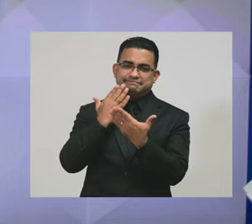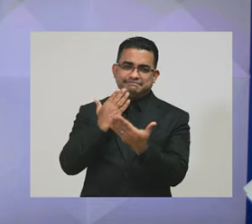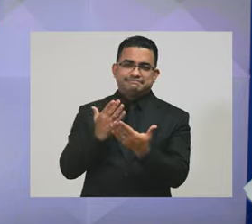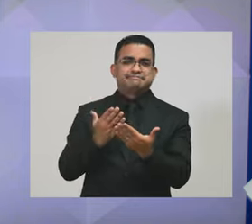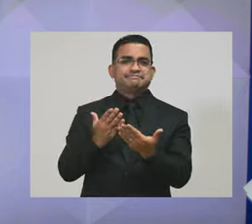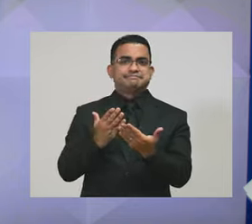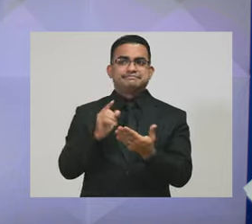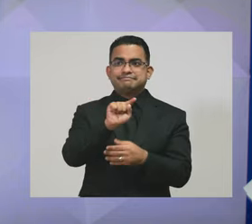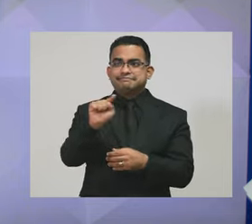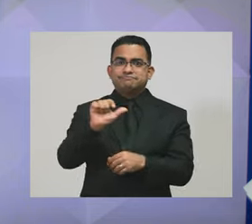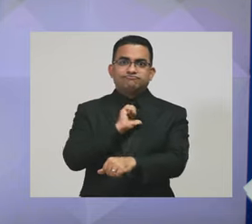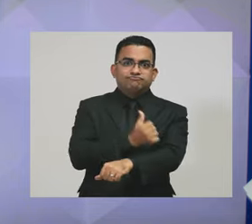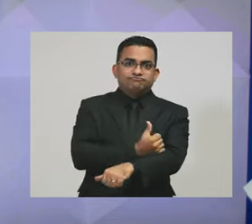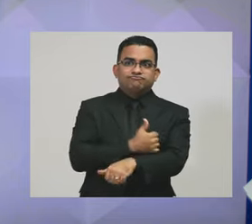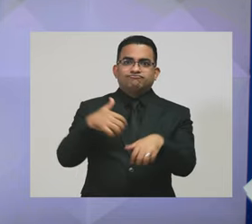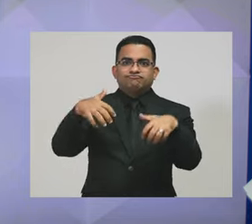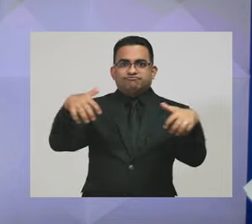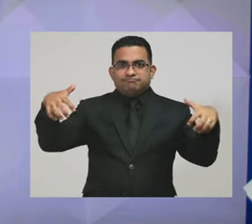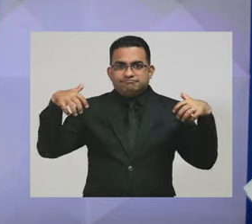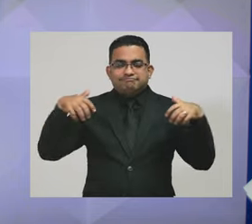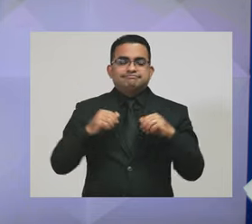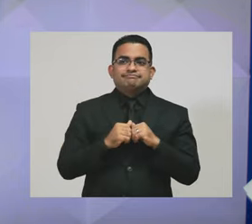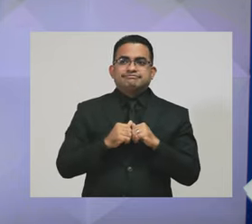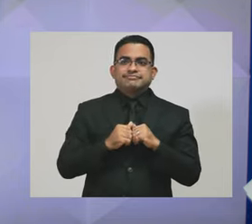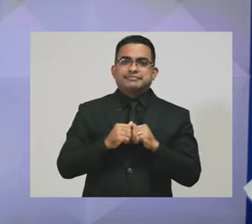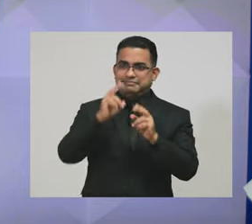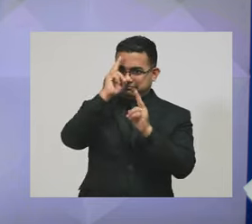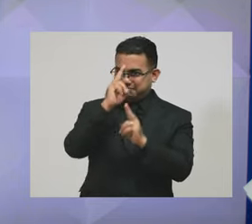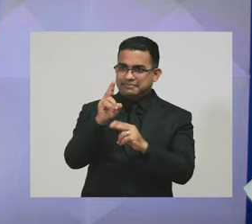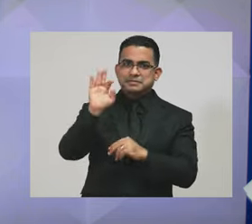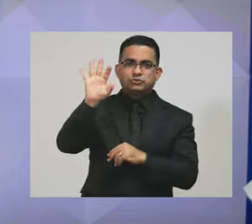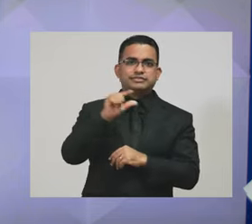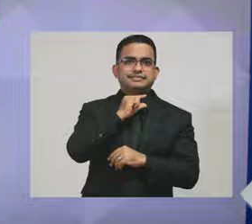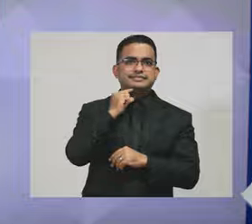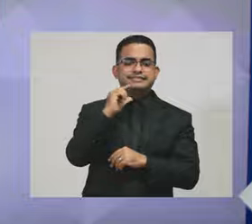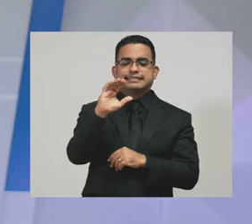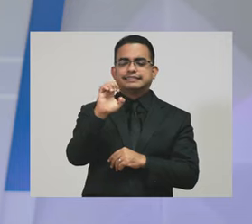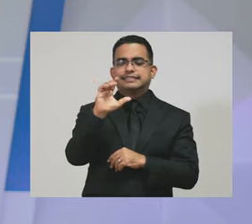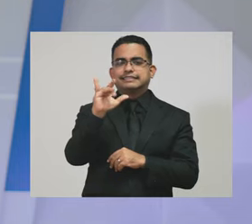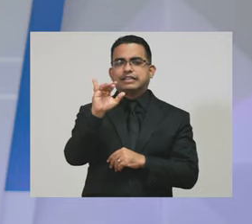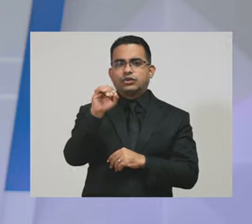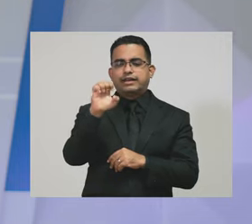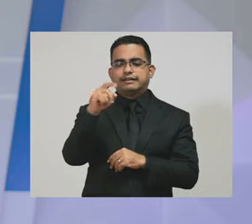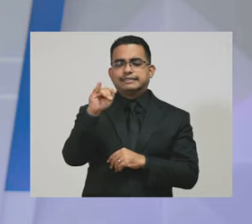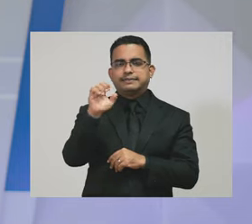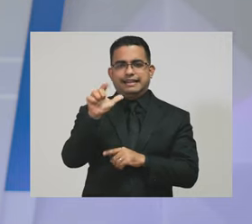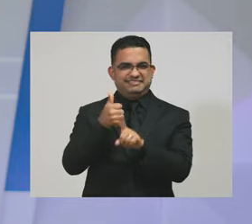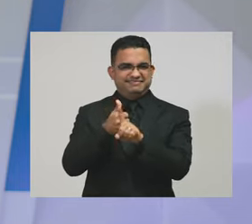agradecemos la presencia de nuestras autoridades académicas reverendo padre doctor cecilio espinal